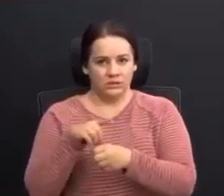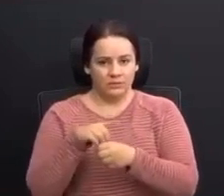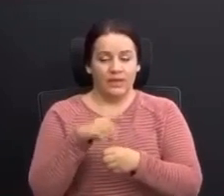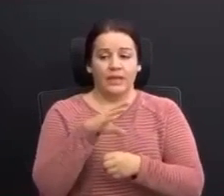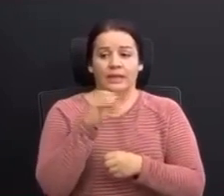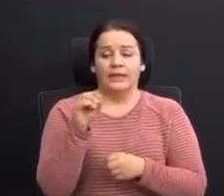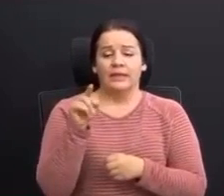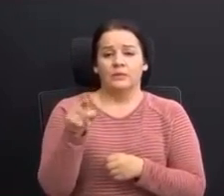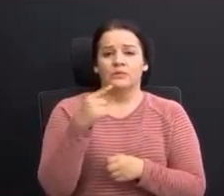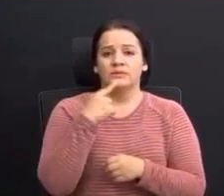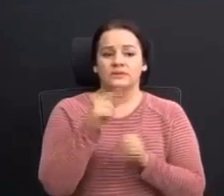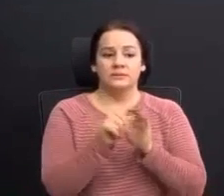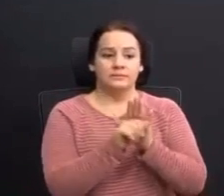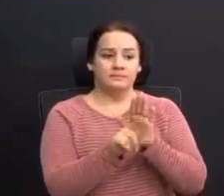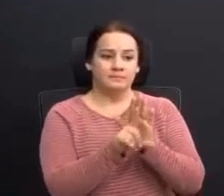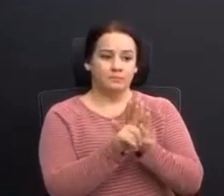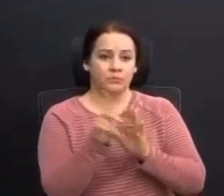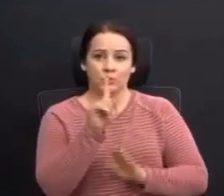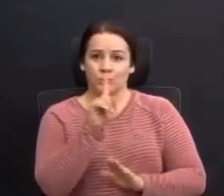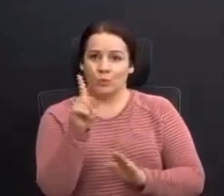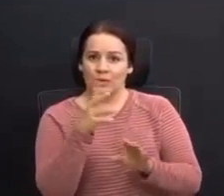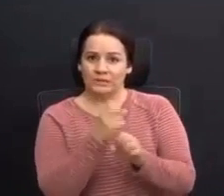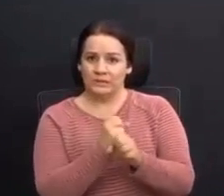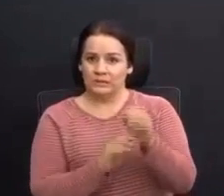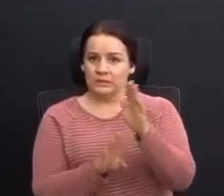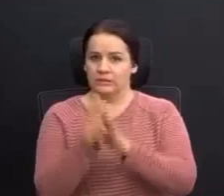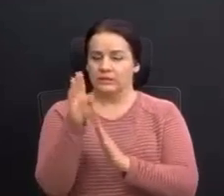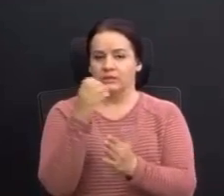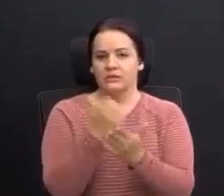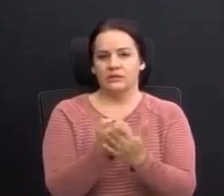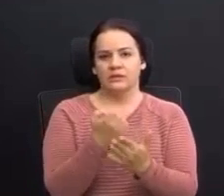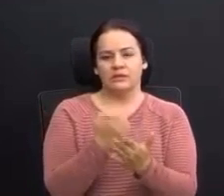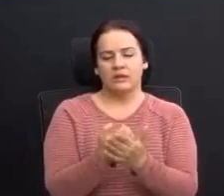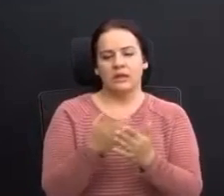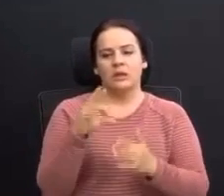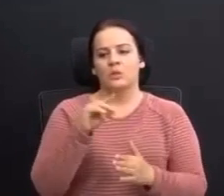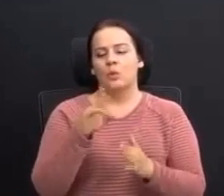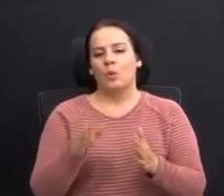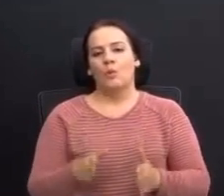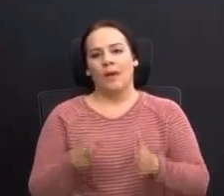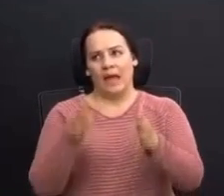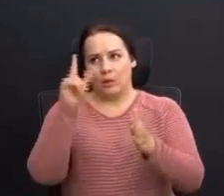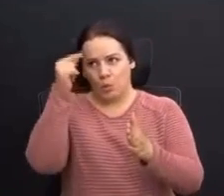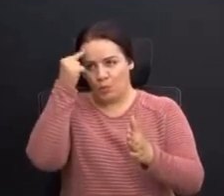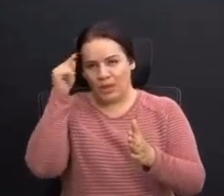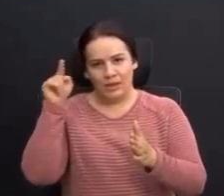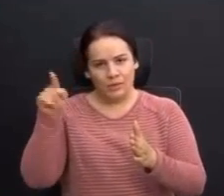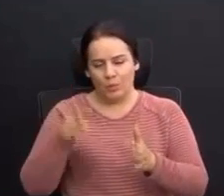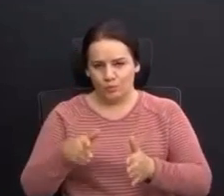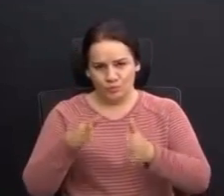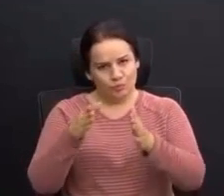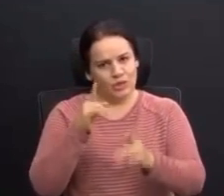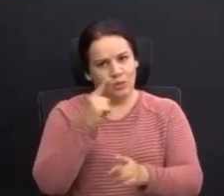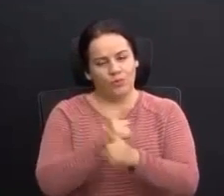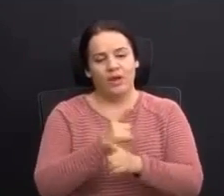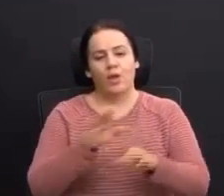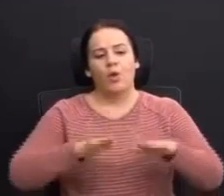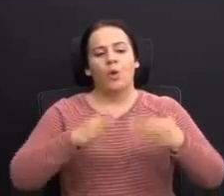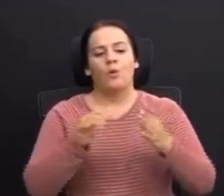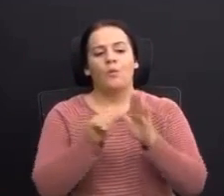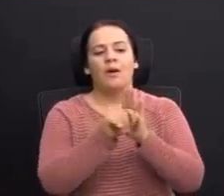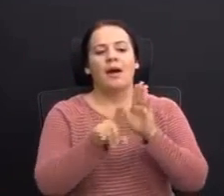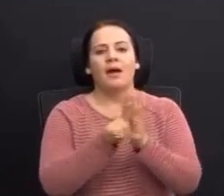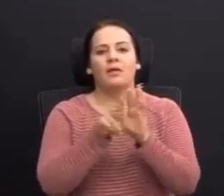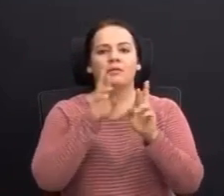usted señala que el gobierno no está generando una reactivación económica y no está yendo en la ruta correcta, ¿cómo podría la Asamblea Legislativa sí responderle a